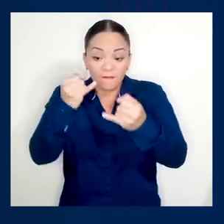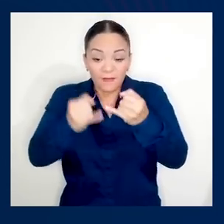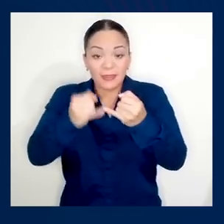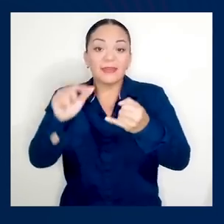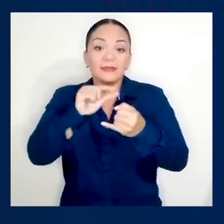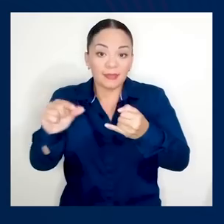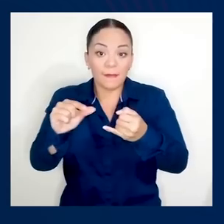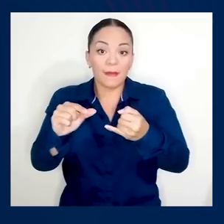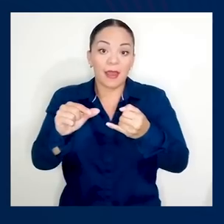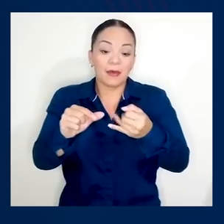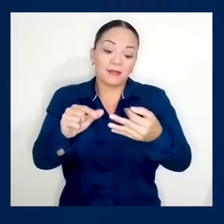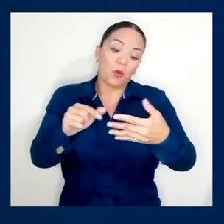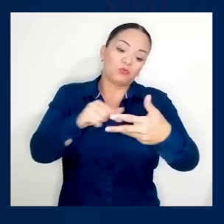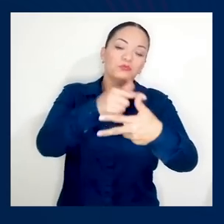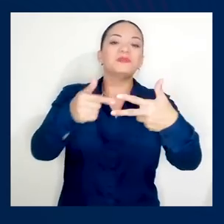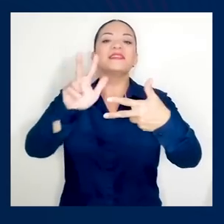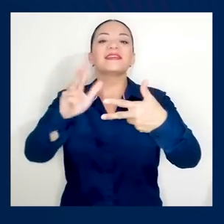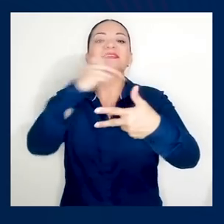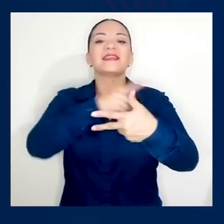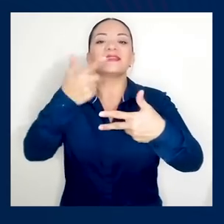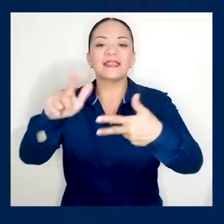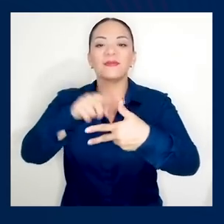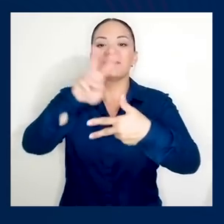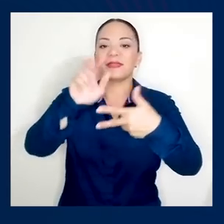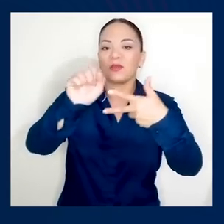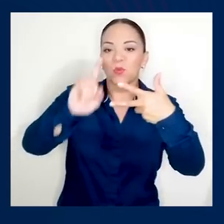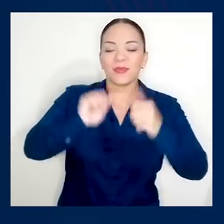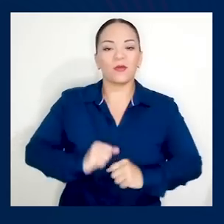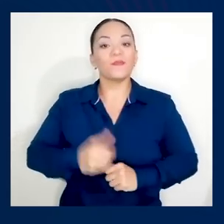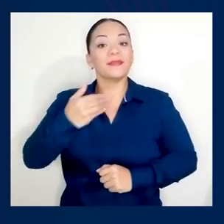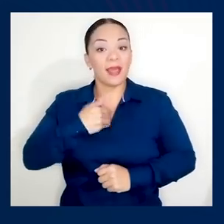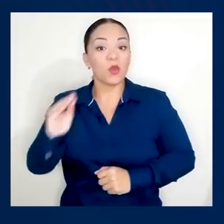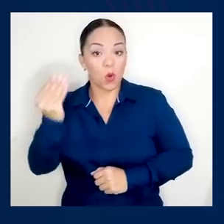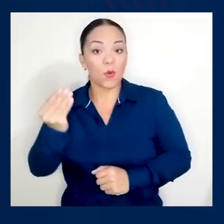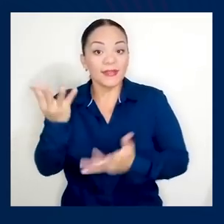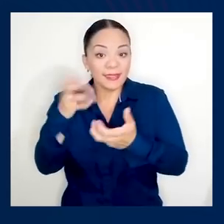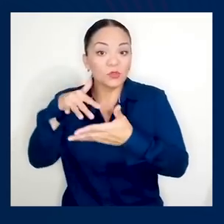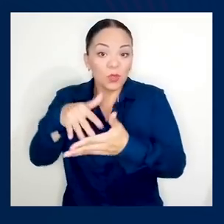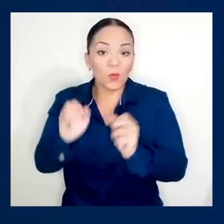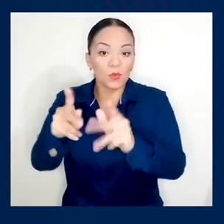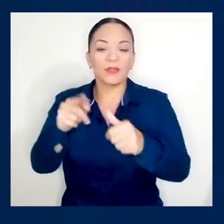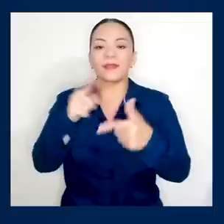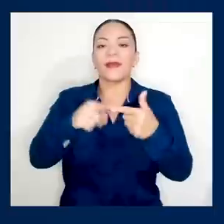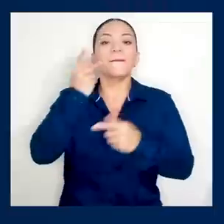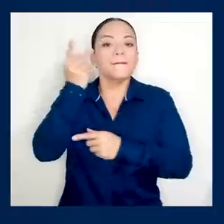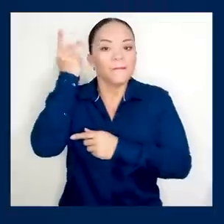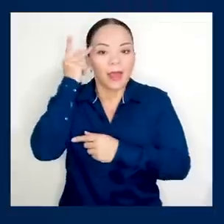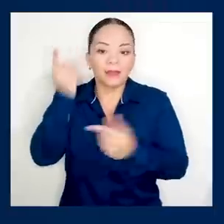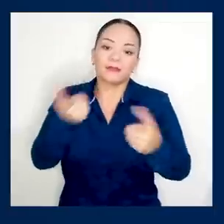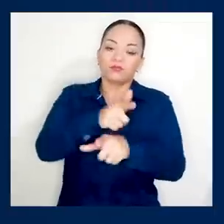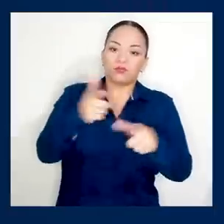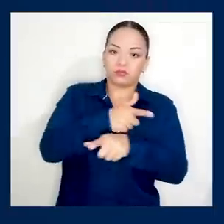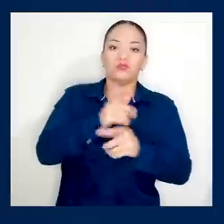o periodos de descanso de 3 días. Hay jóvenes que quieren estudiar, padres de familia que tienen que alternar el